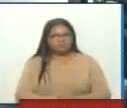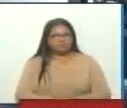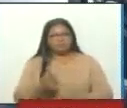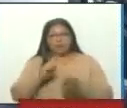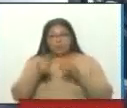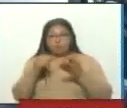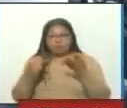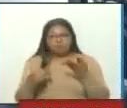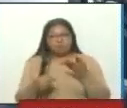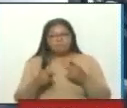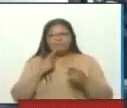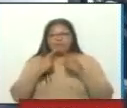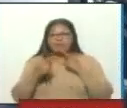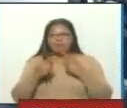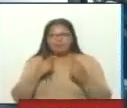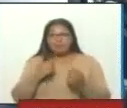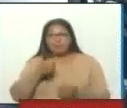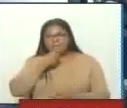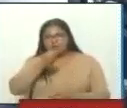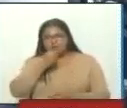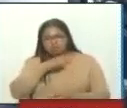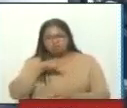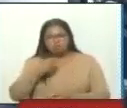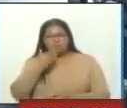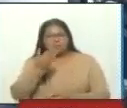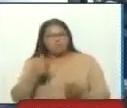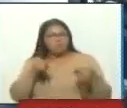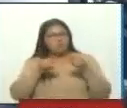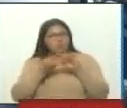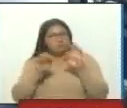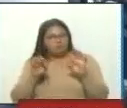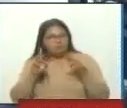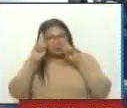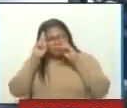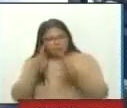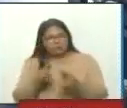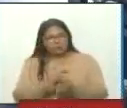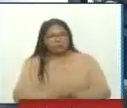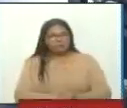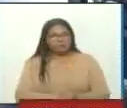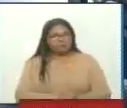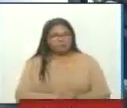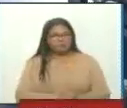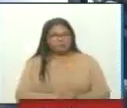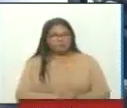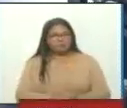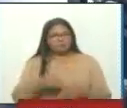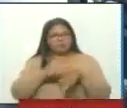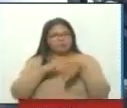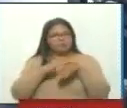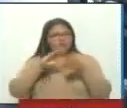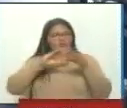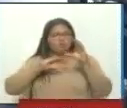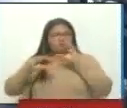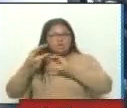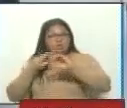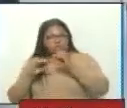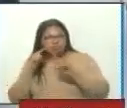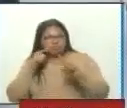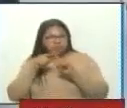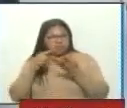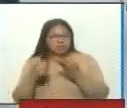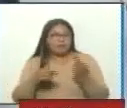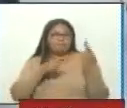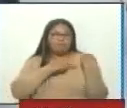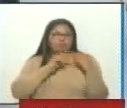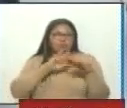por supuesto, hemos solicitado de una manera muy respetuosa al Ministerio de Comunicación, a las instancias correspondientes, que